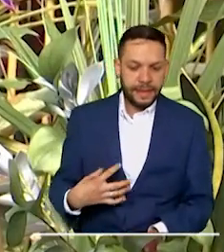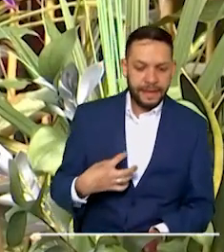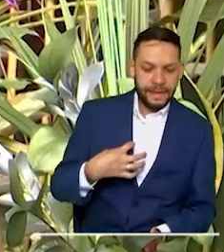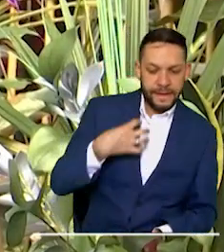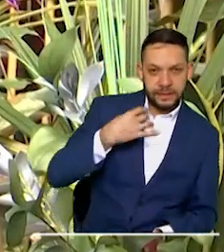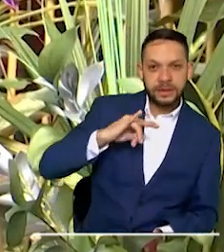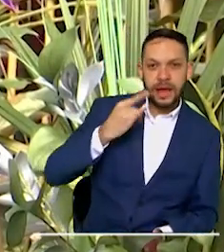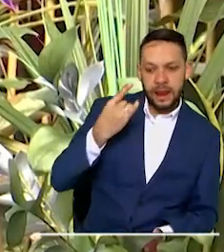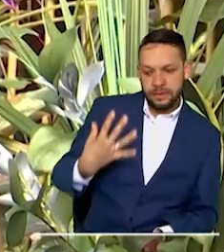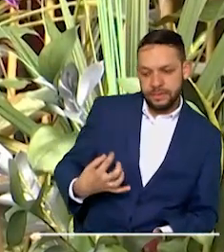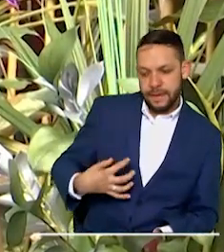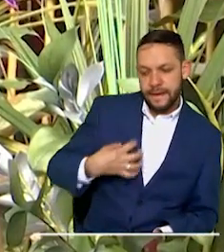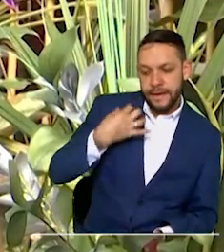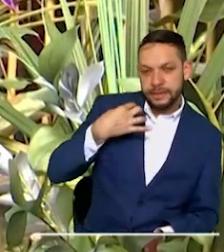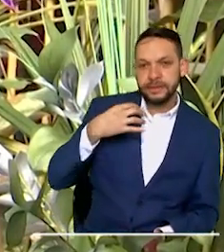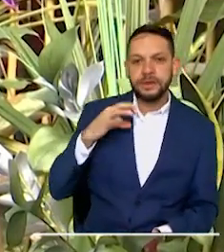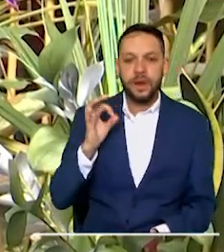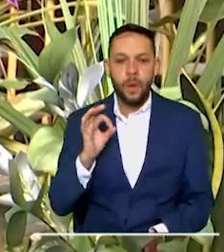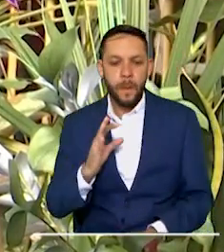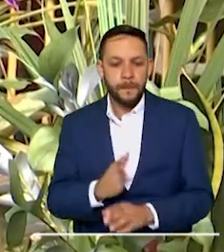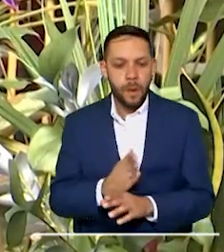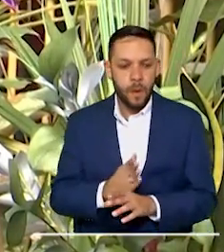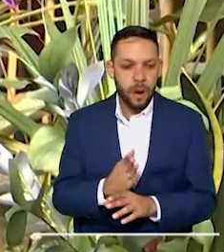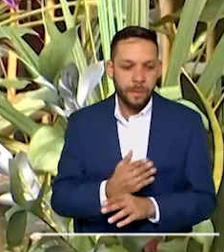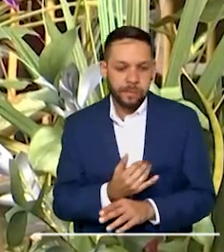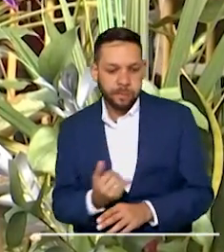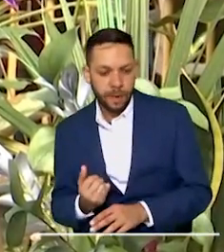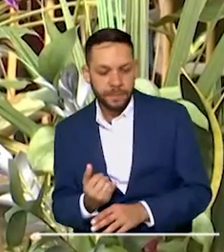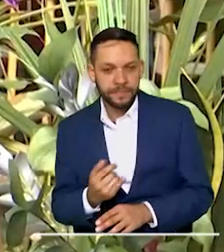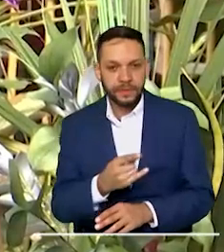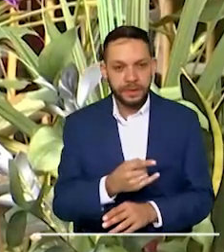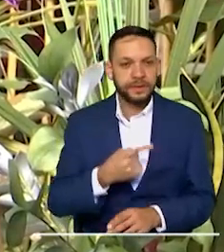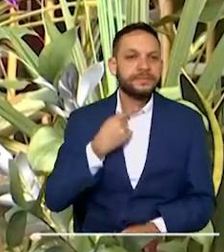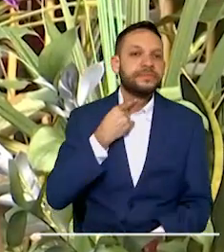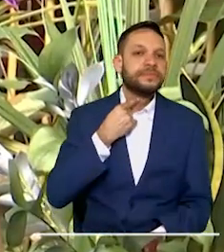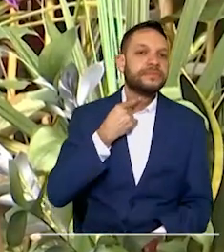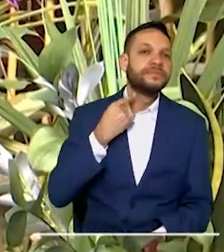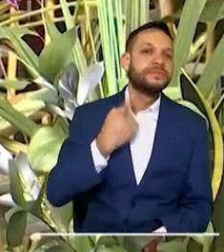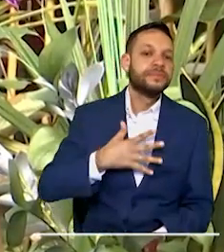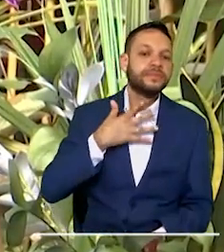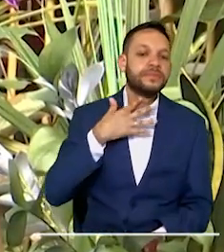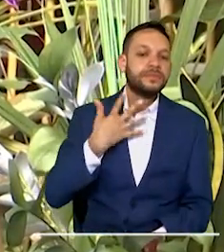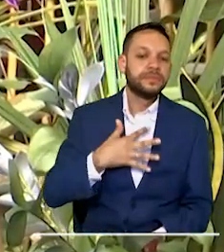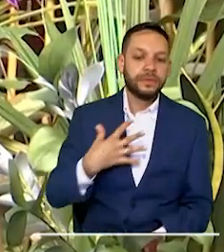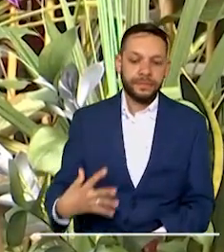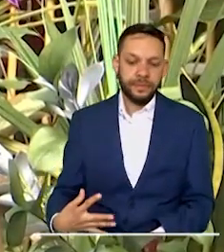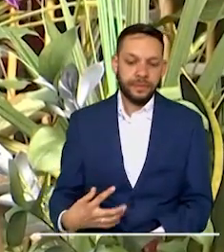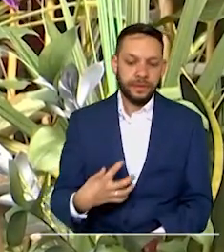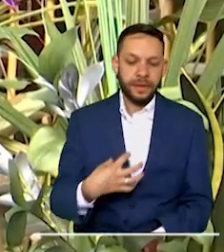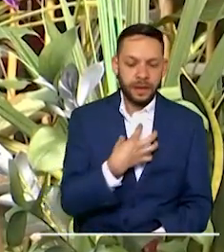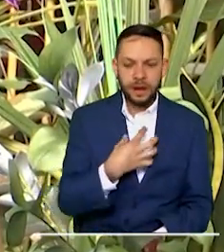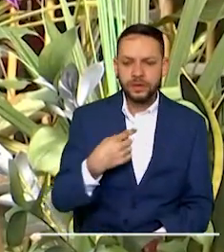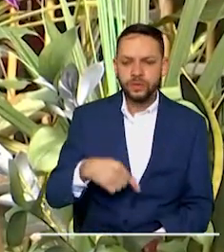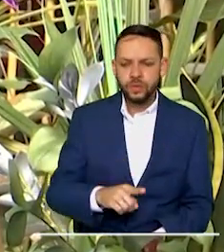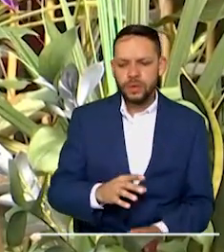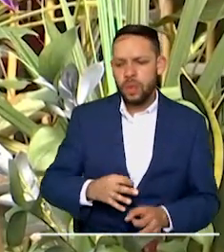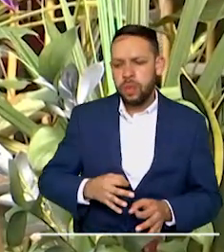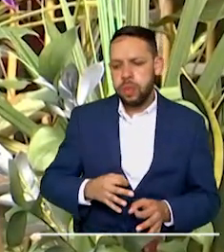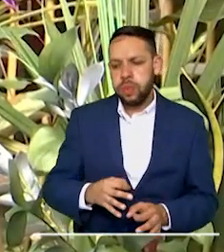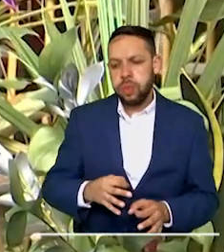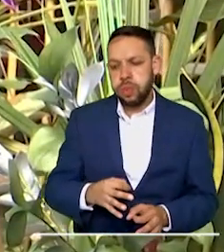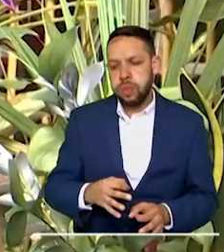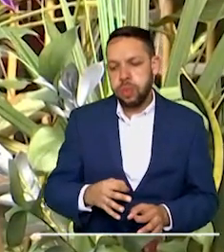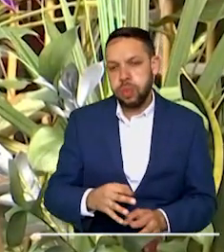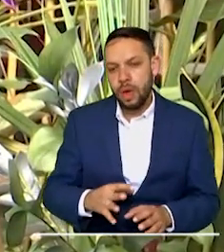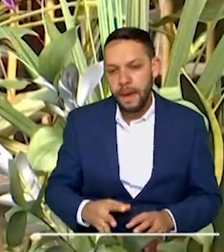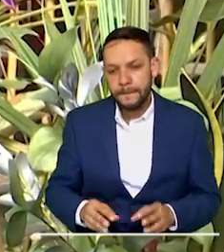malignos. Afortunadamente, el cáncer de tiroides es un cáncer que crece muy lentamente, entonces nos